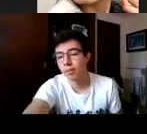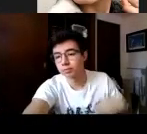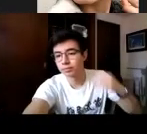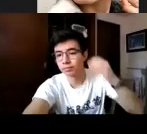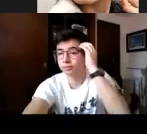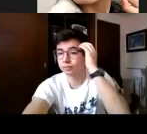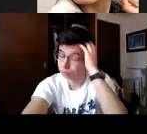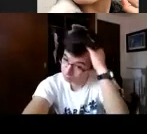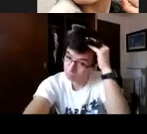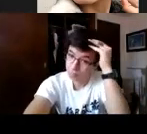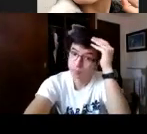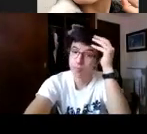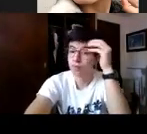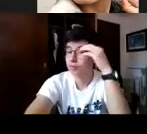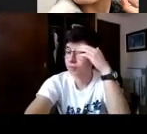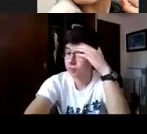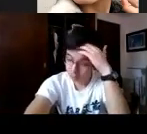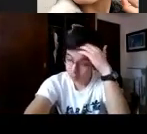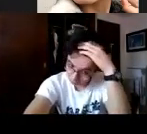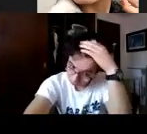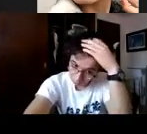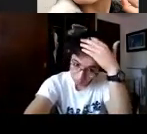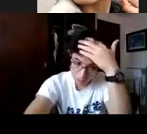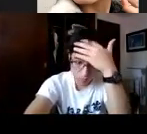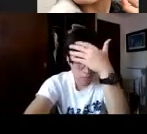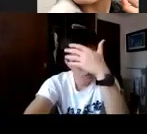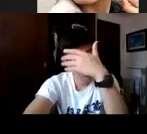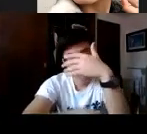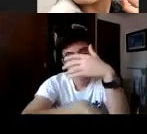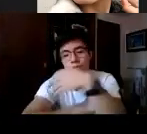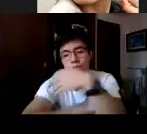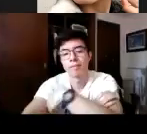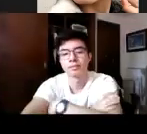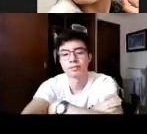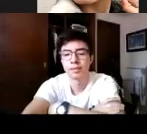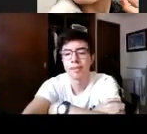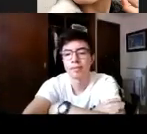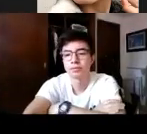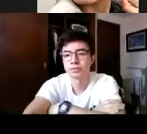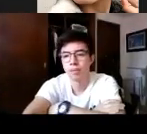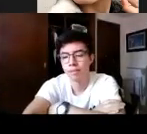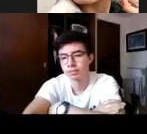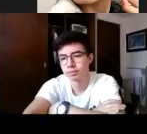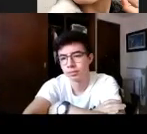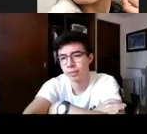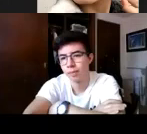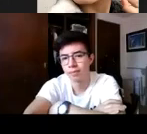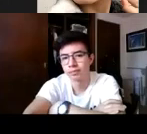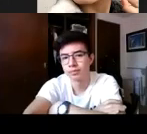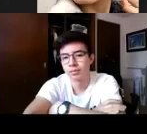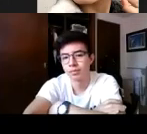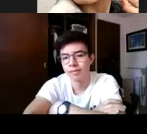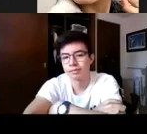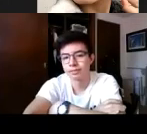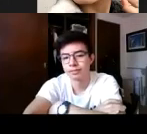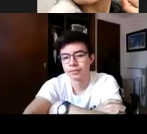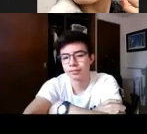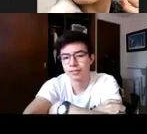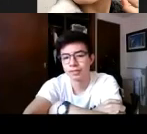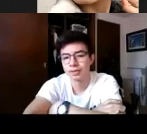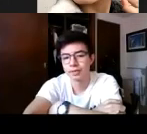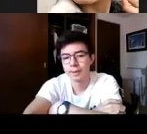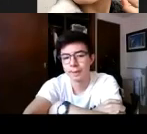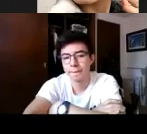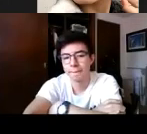los vientos dominantes locales, ya sea del municipio, o estatales, ya sea la página del estado. Ahí lo